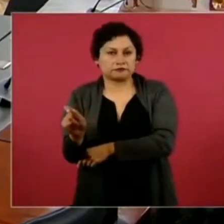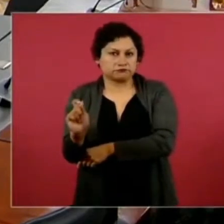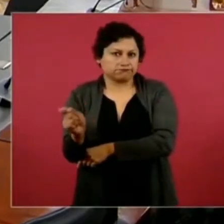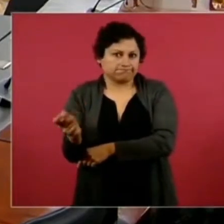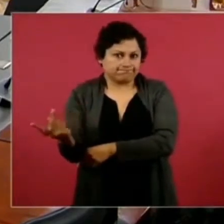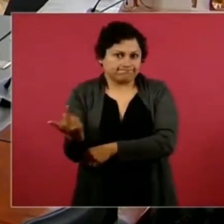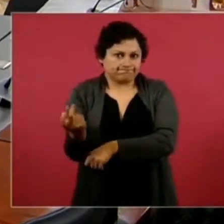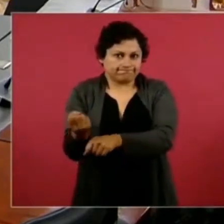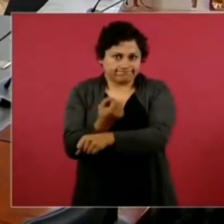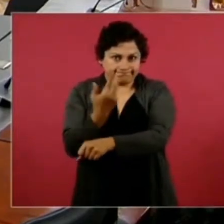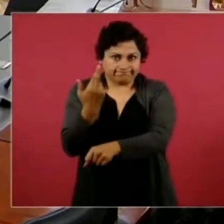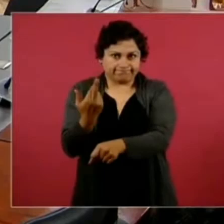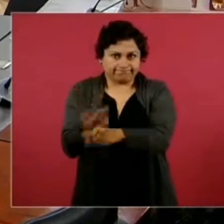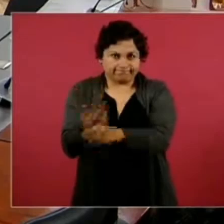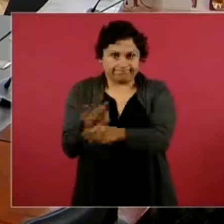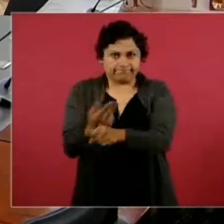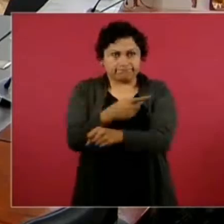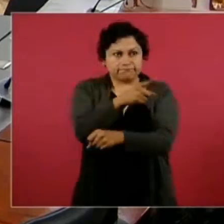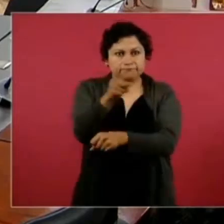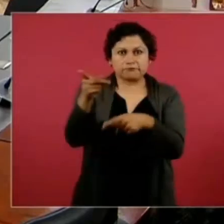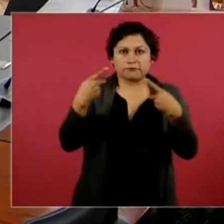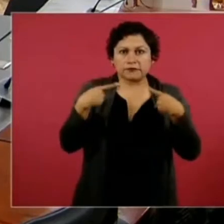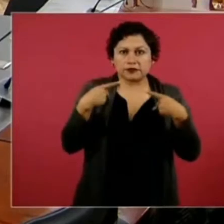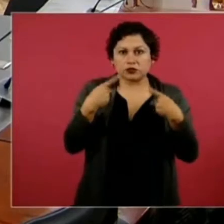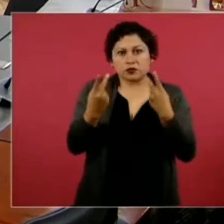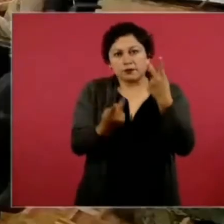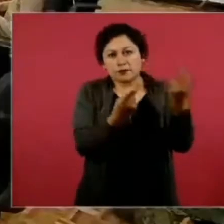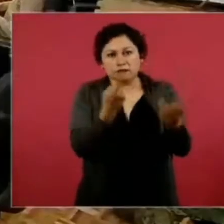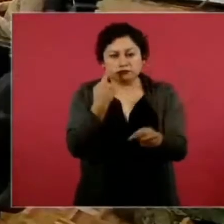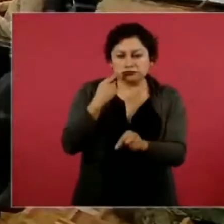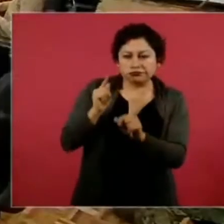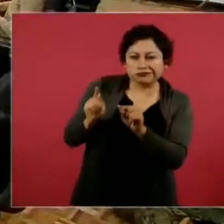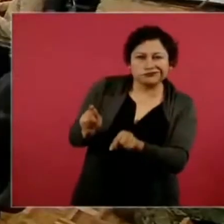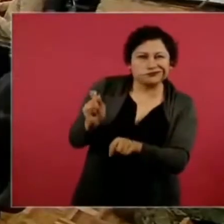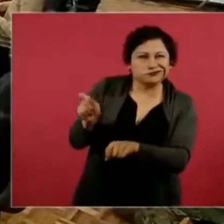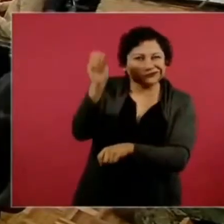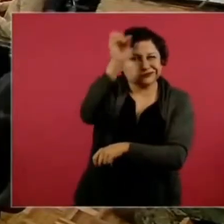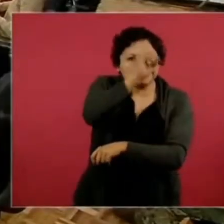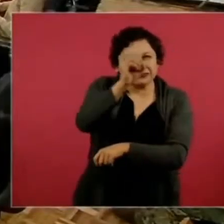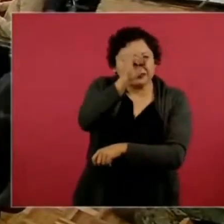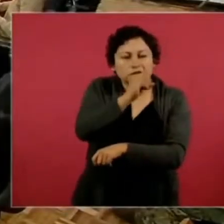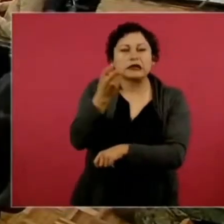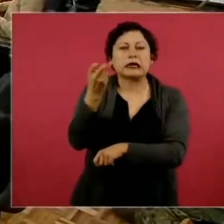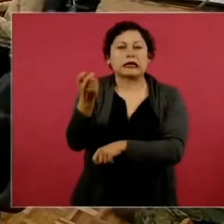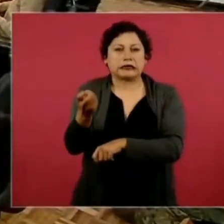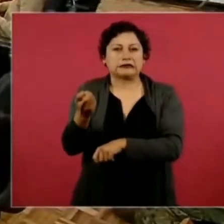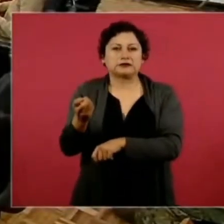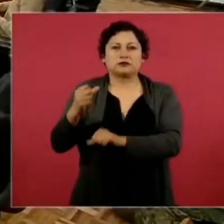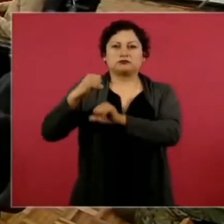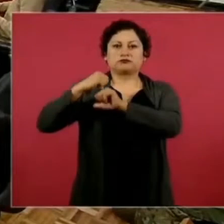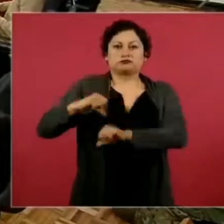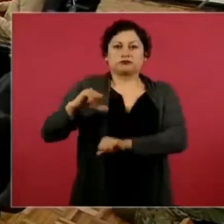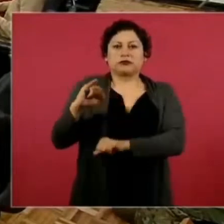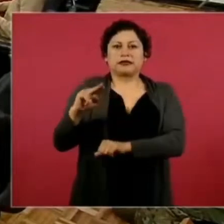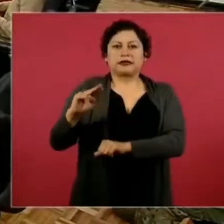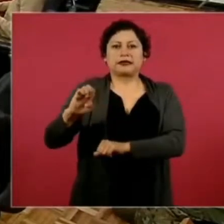Esto es del INEGI, es del mes de